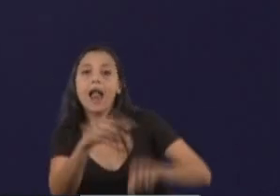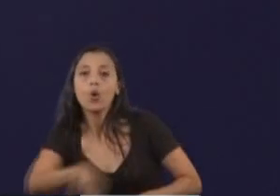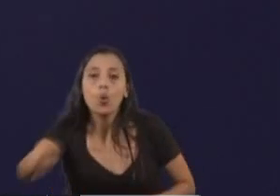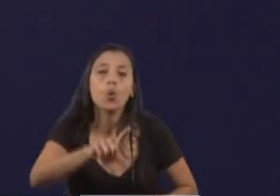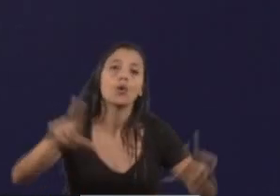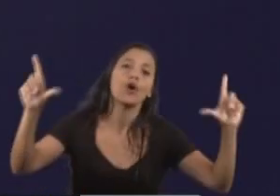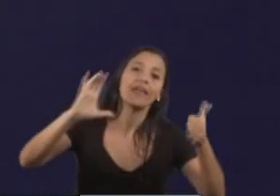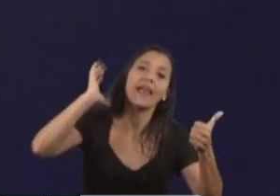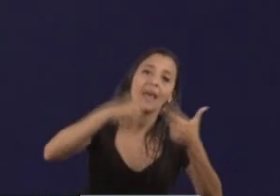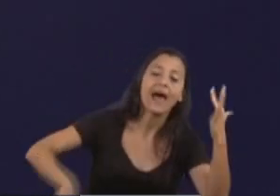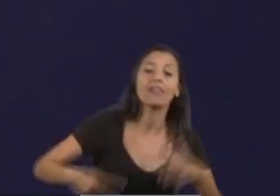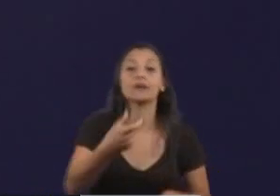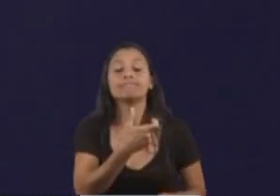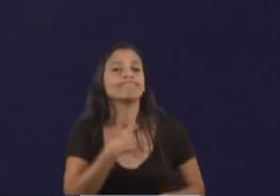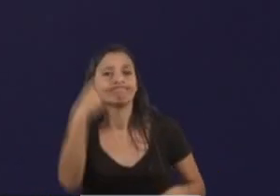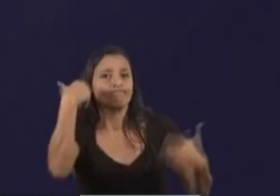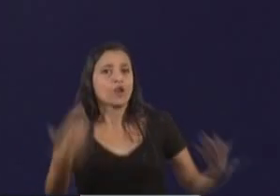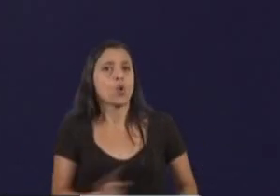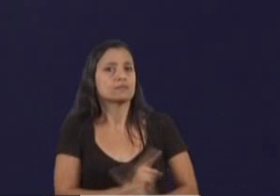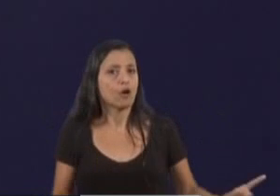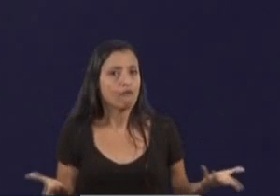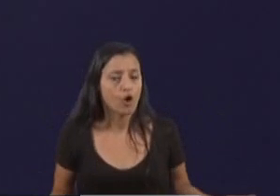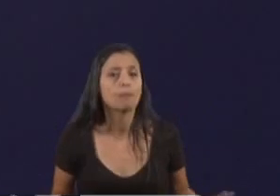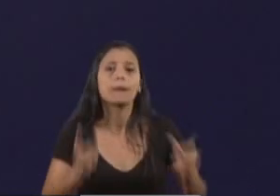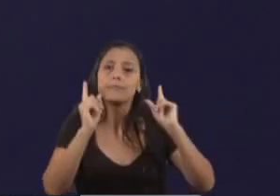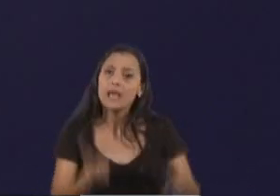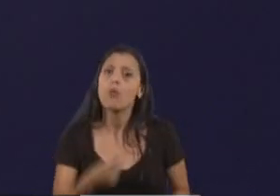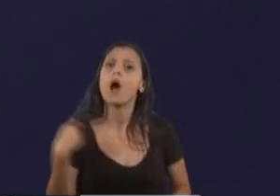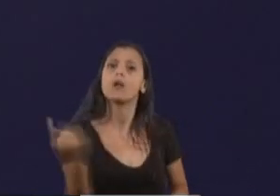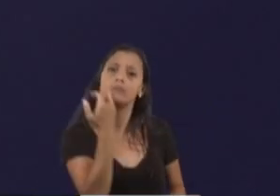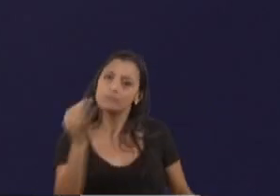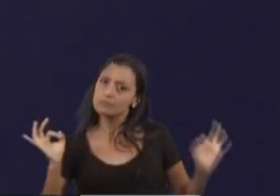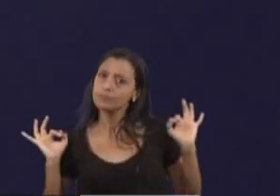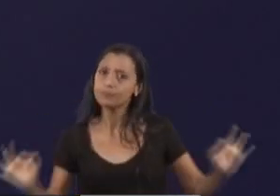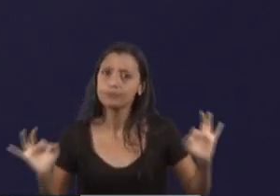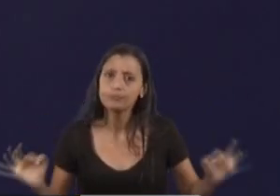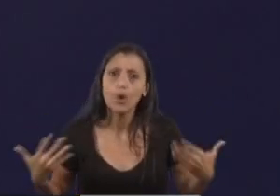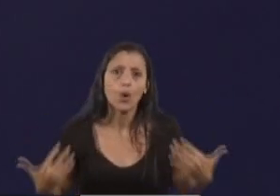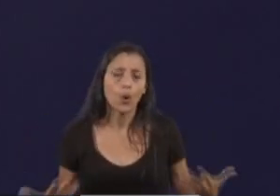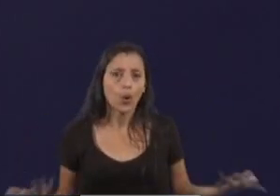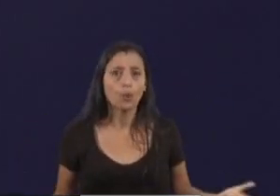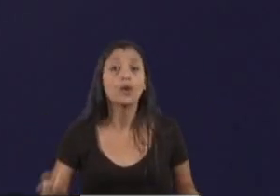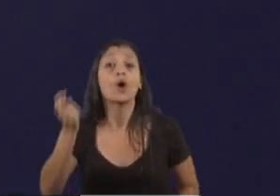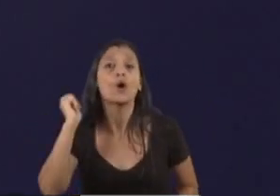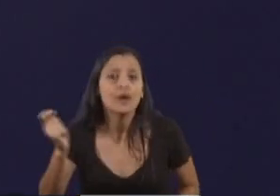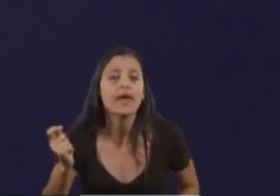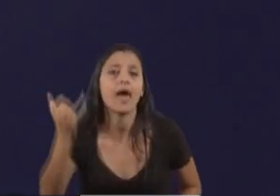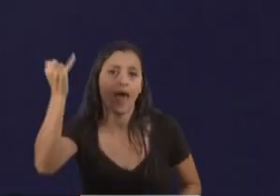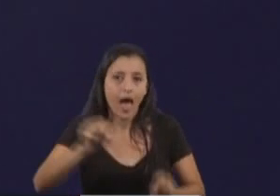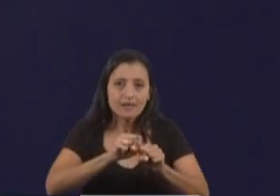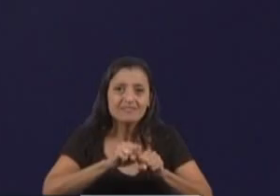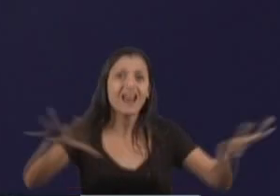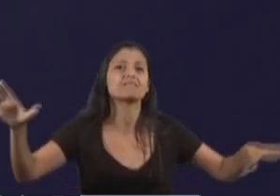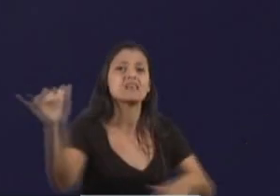se quejaban de la disposición. De igual manera, todo va a estar cubierto, por supuesto, por la transmisión oficial,